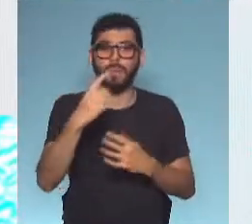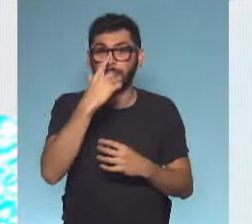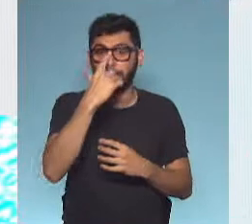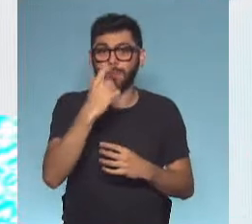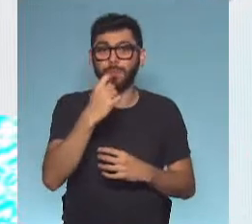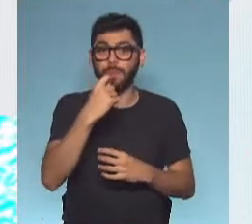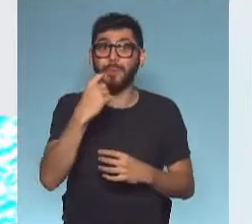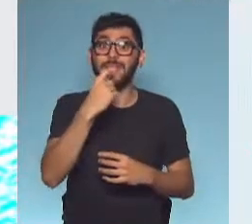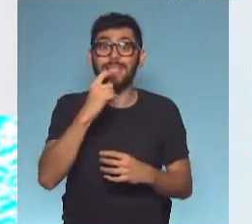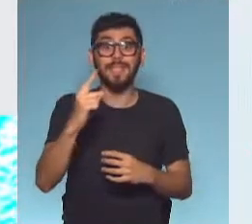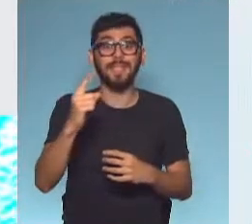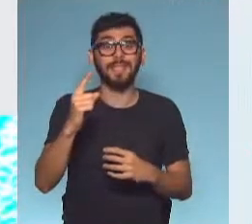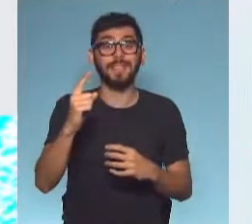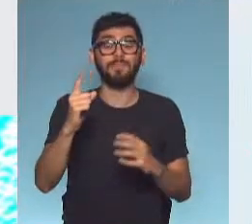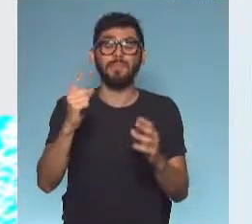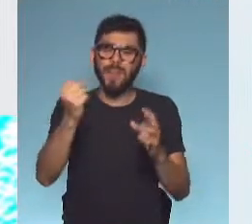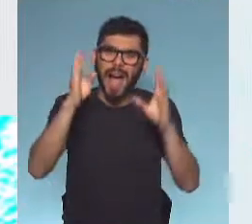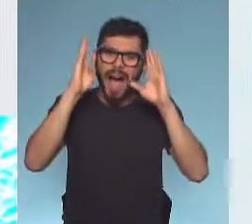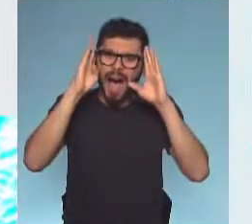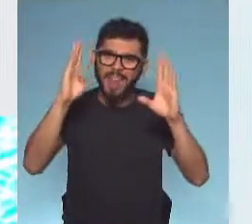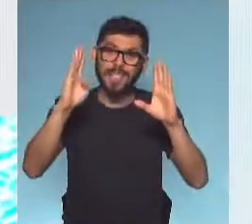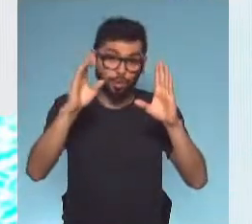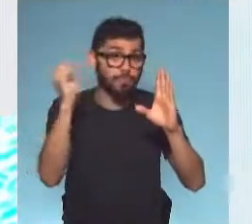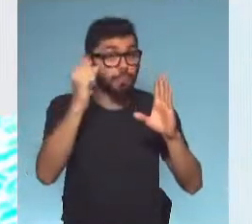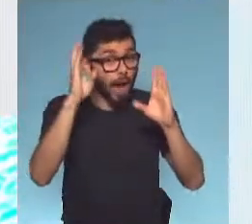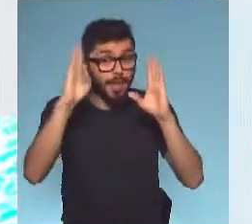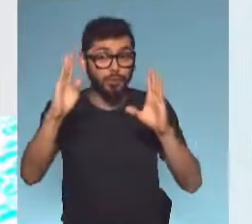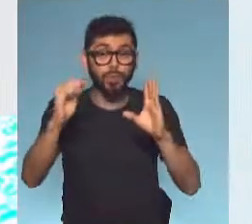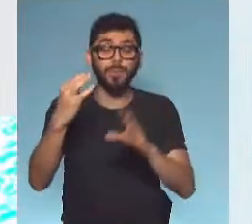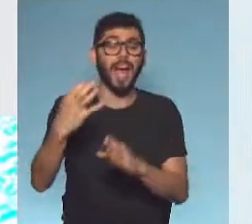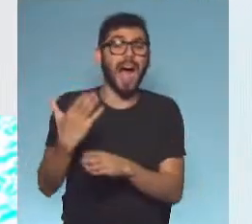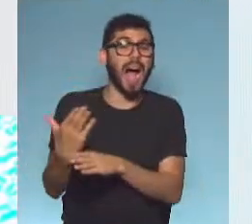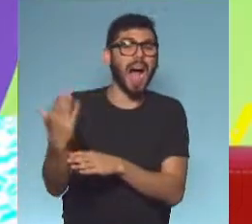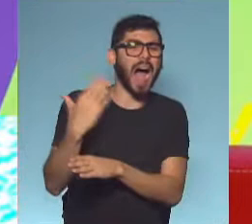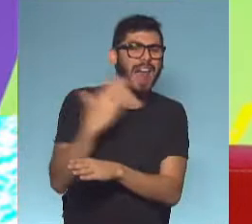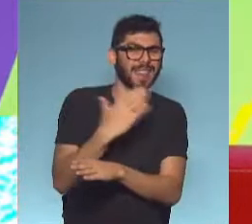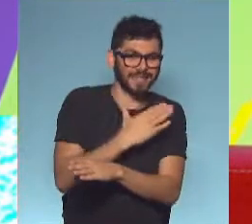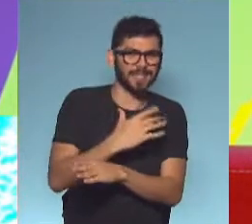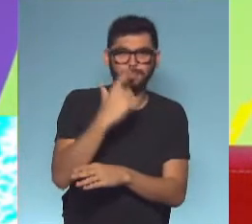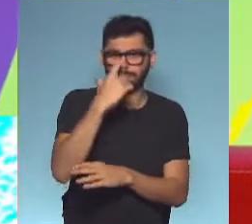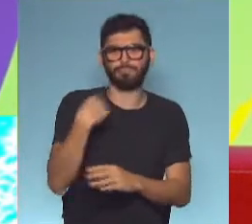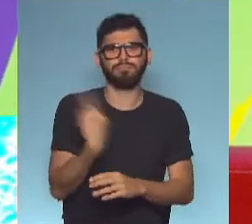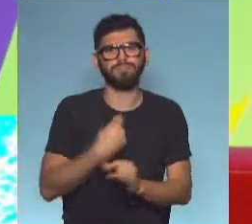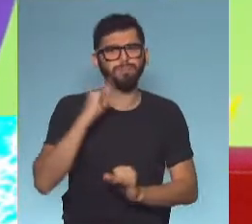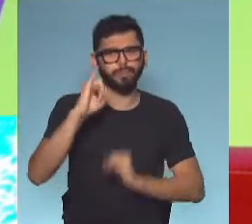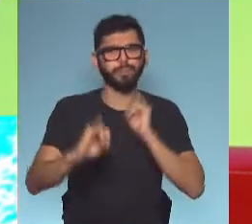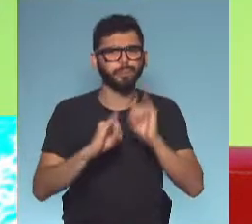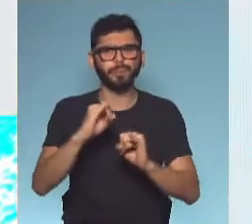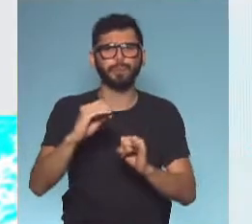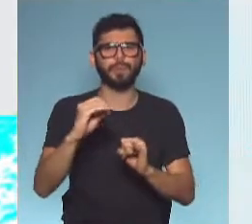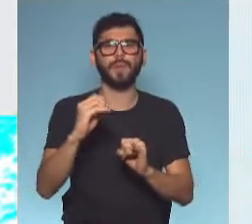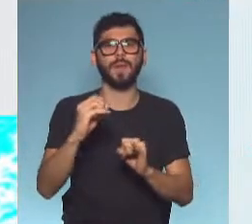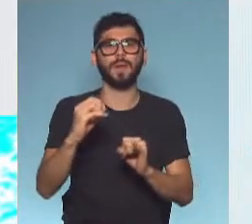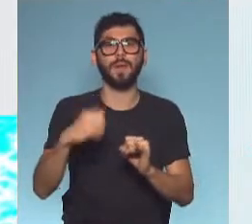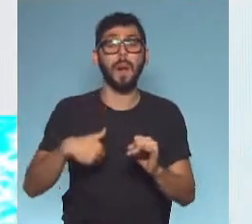si prestamos atención, es muy importante prestar atención a clases anteriores, habíamos dicho que uno de los puntos